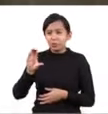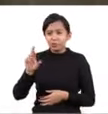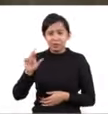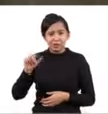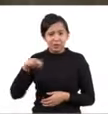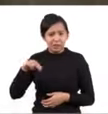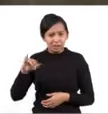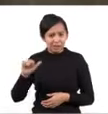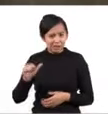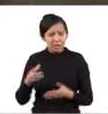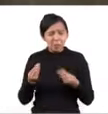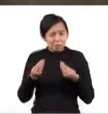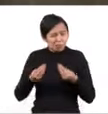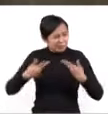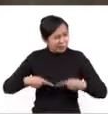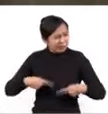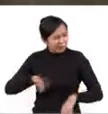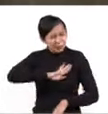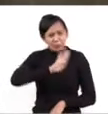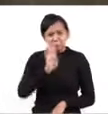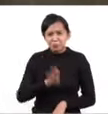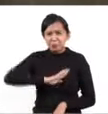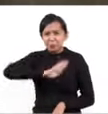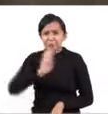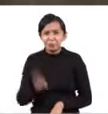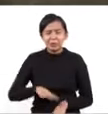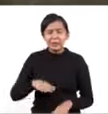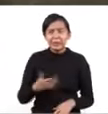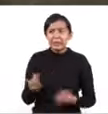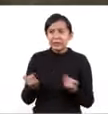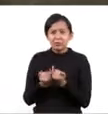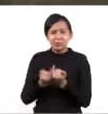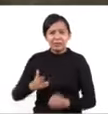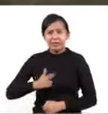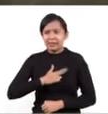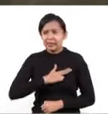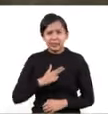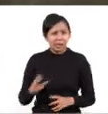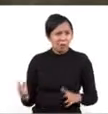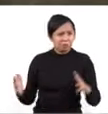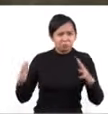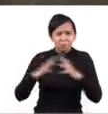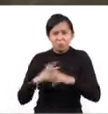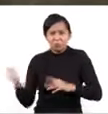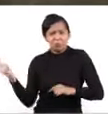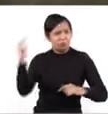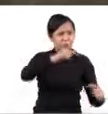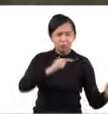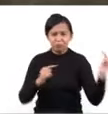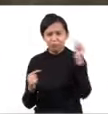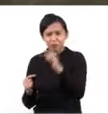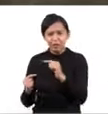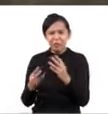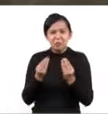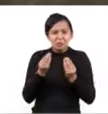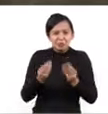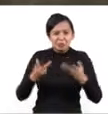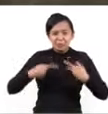personas que quedaron heridas en el combate y millones que tuvieron que